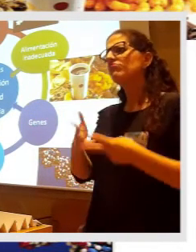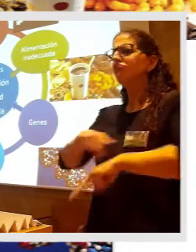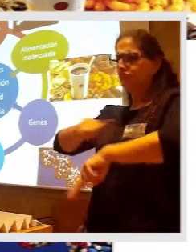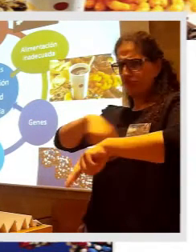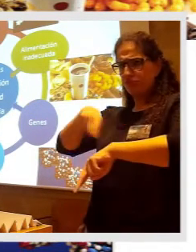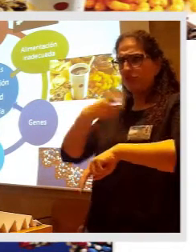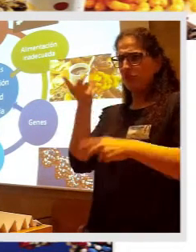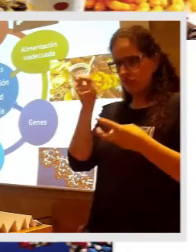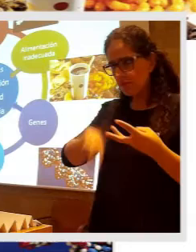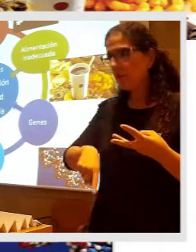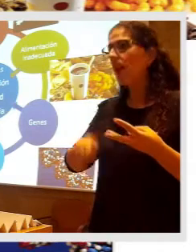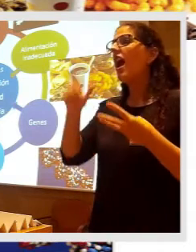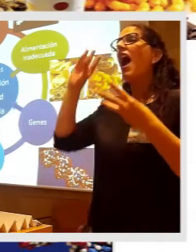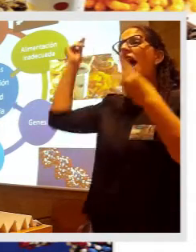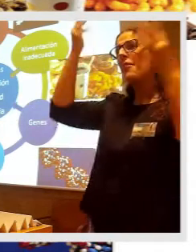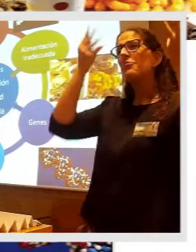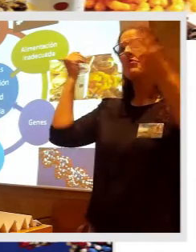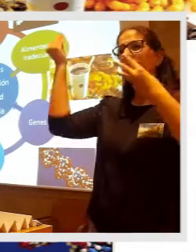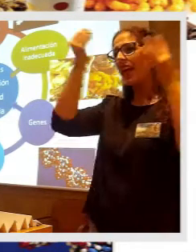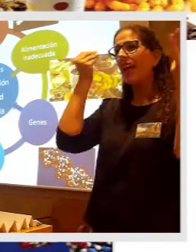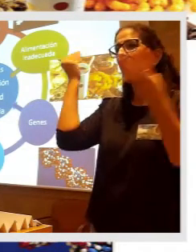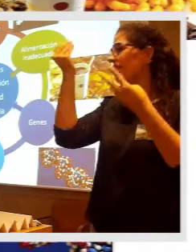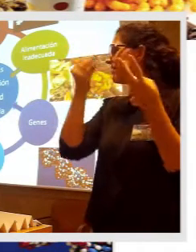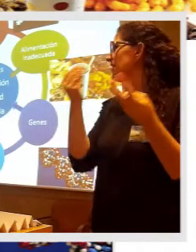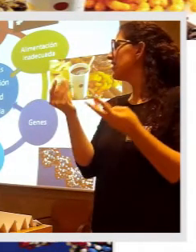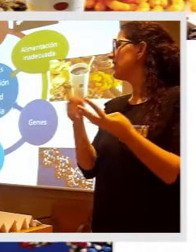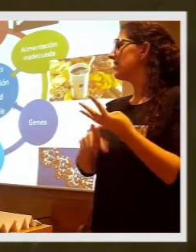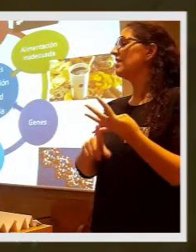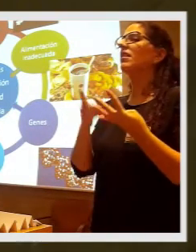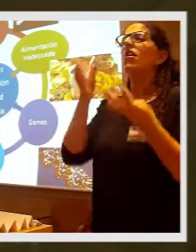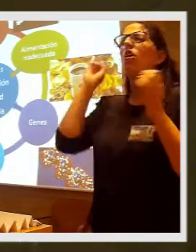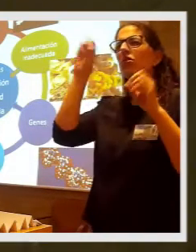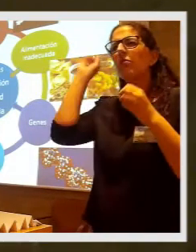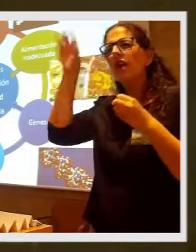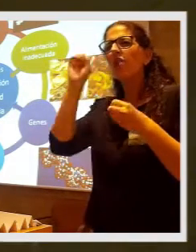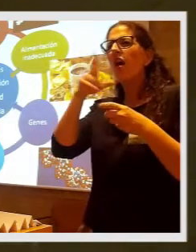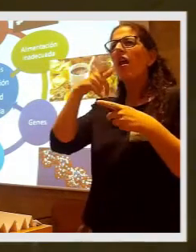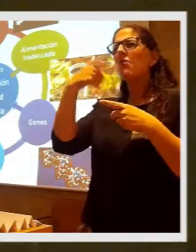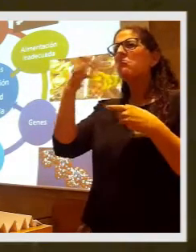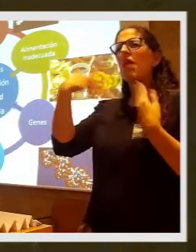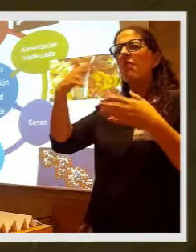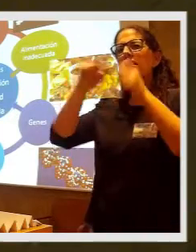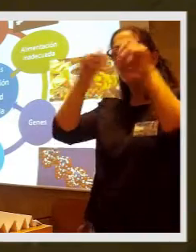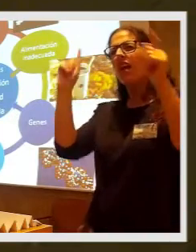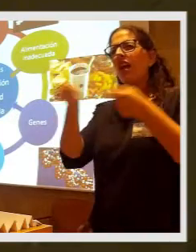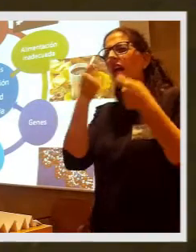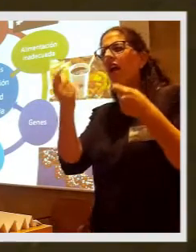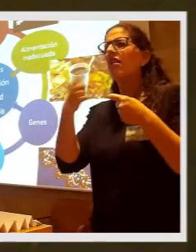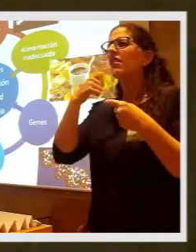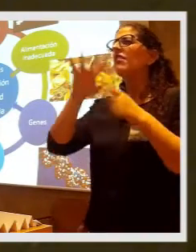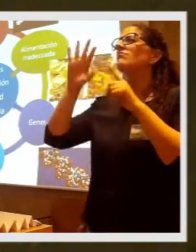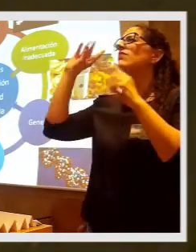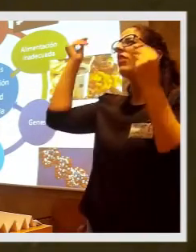los factores ambientales, por ejemplo, ahora sabéis que hablamos tantísimo, ¿no?, de la polución medioambiental, del efecto invernadero, y eso también